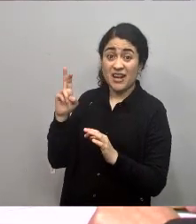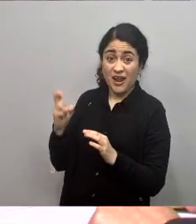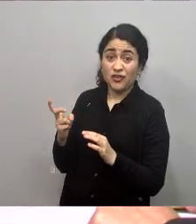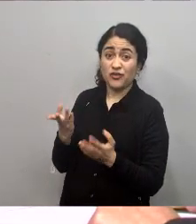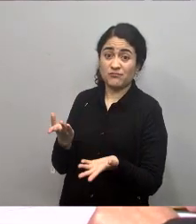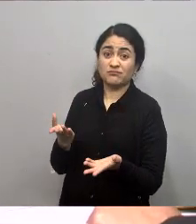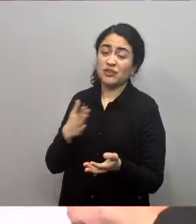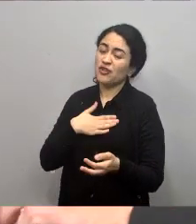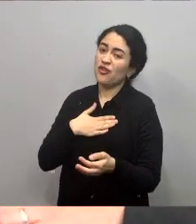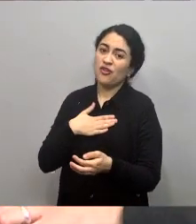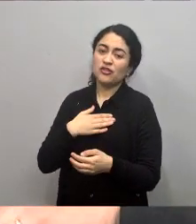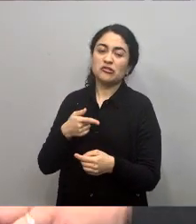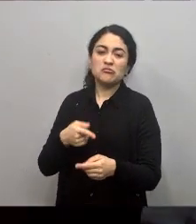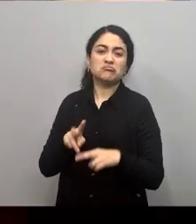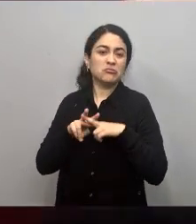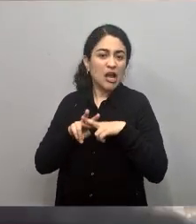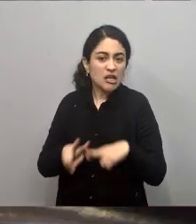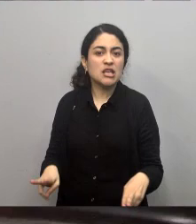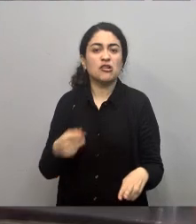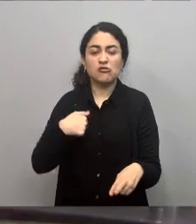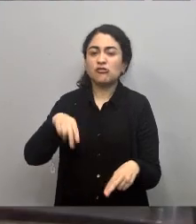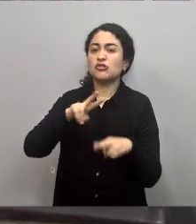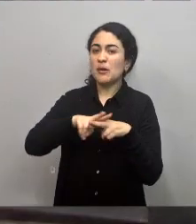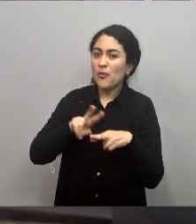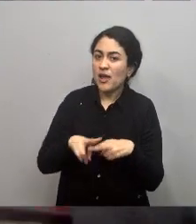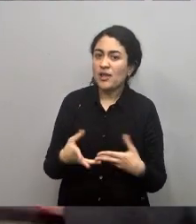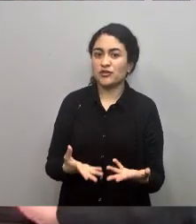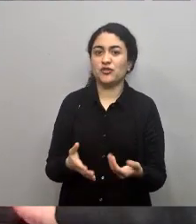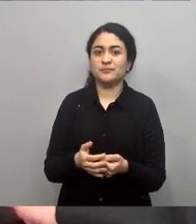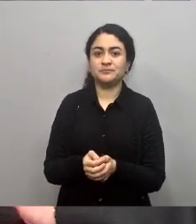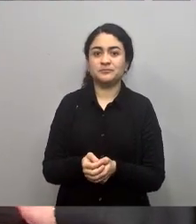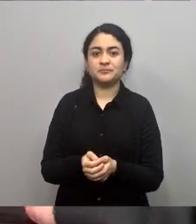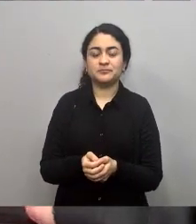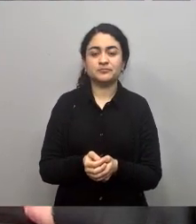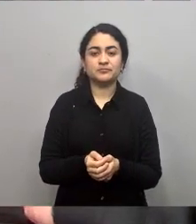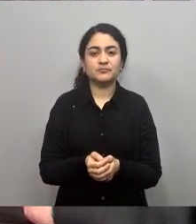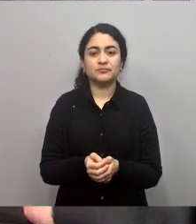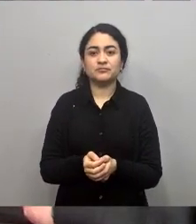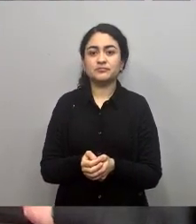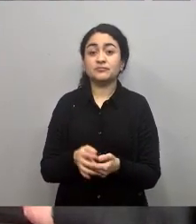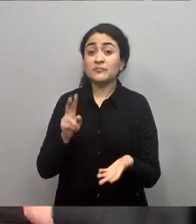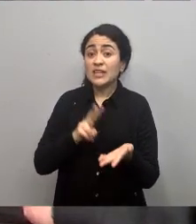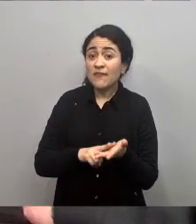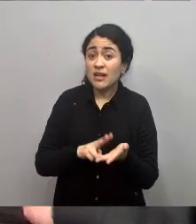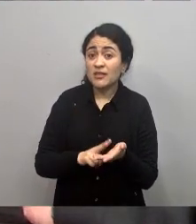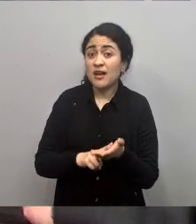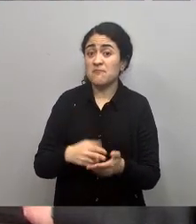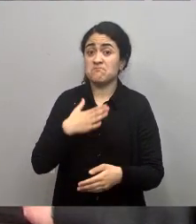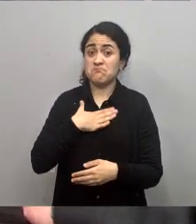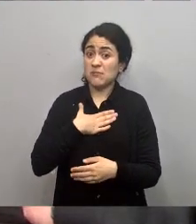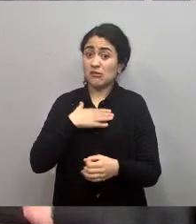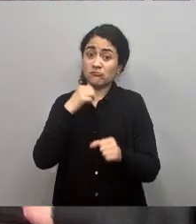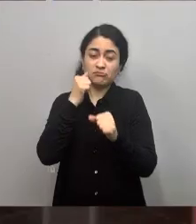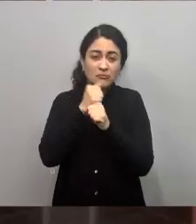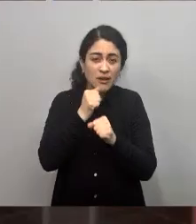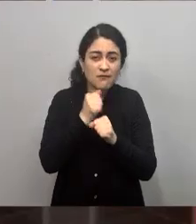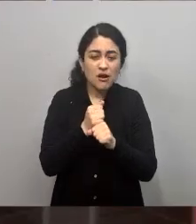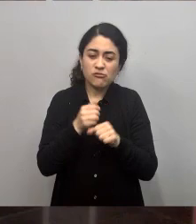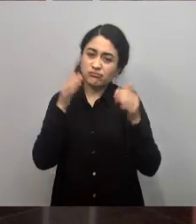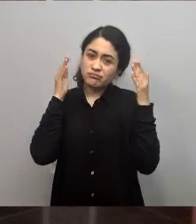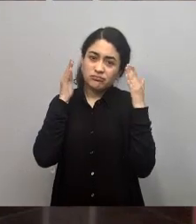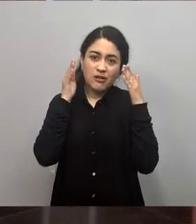verdad que estoy muy conforme con lo que hemos podido realizar, y la verdad es que mi impronta ha ido